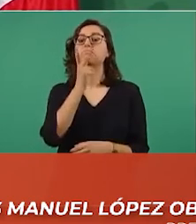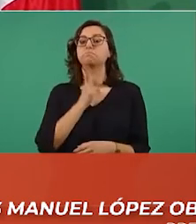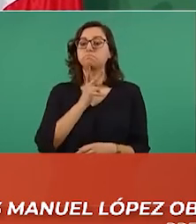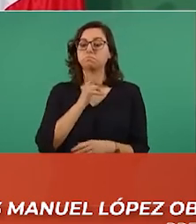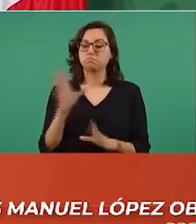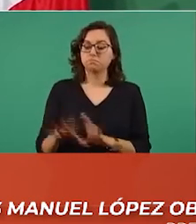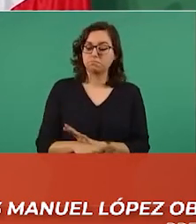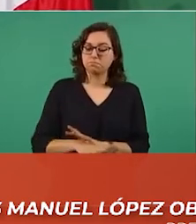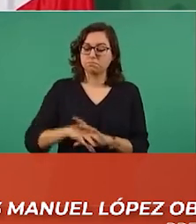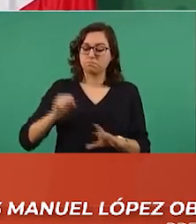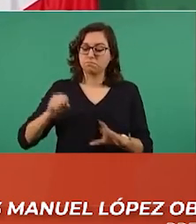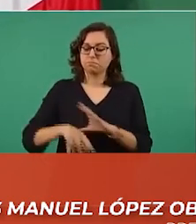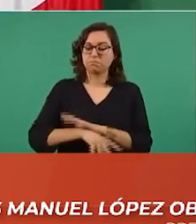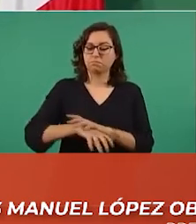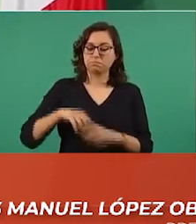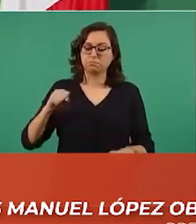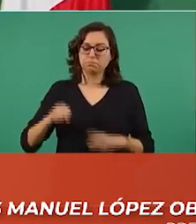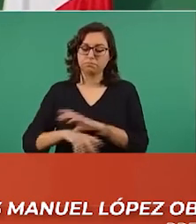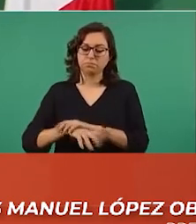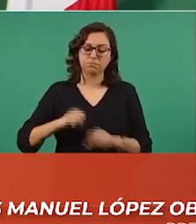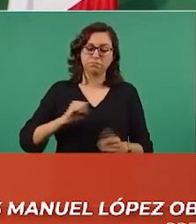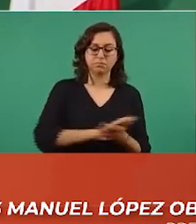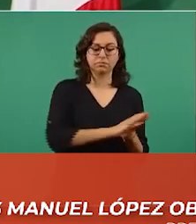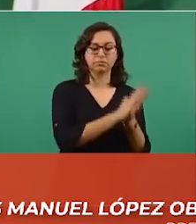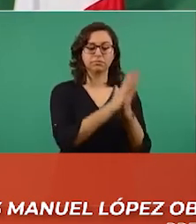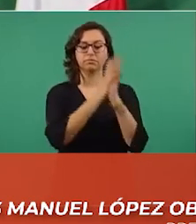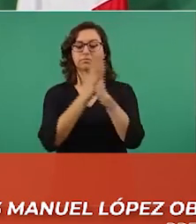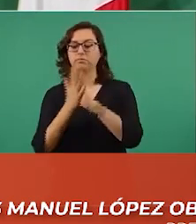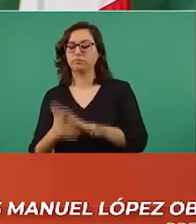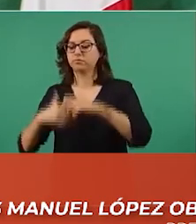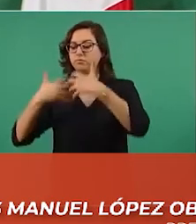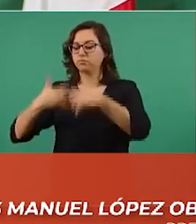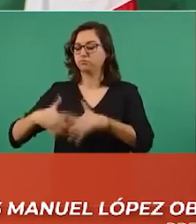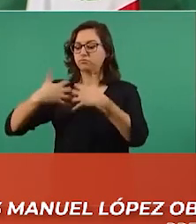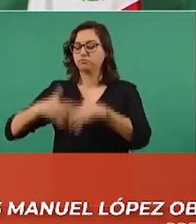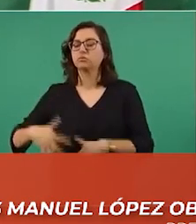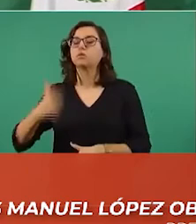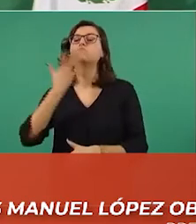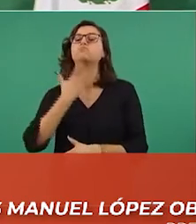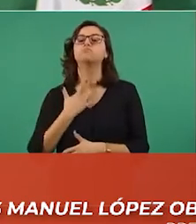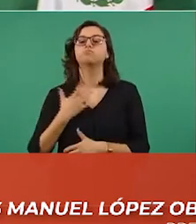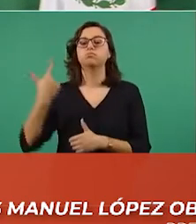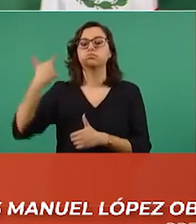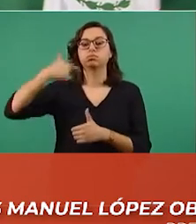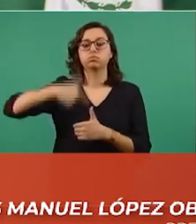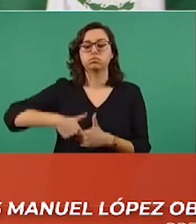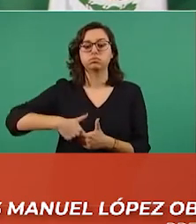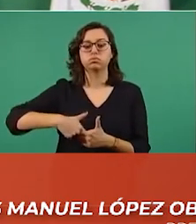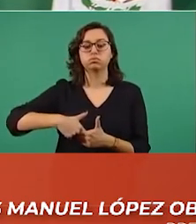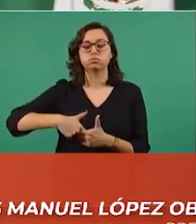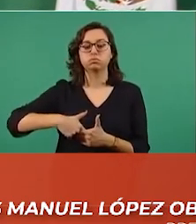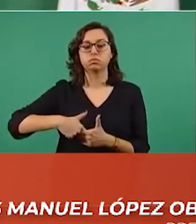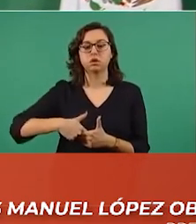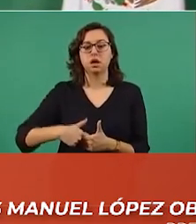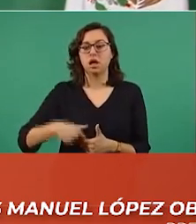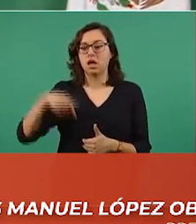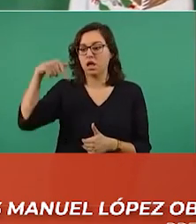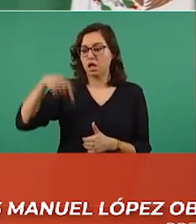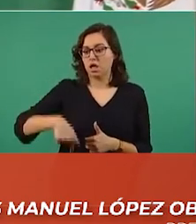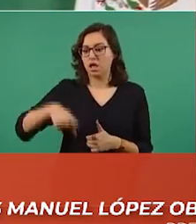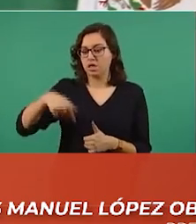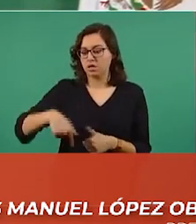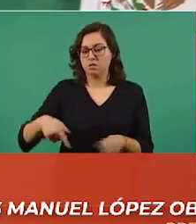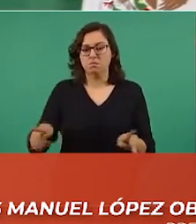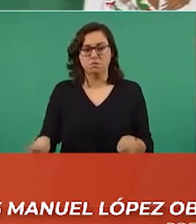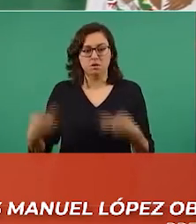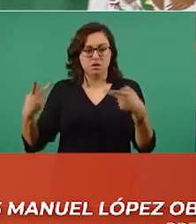procesarlo para producir los combustibles, y la tercera etapa es la distribución, la